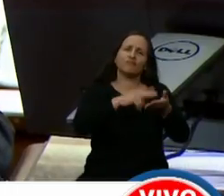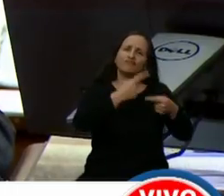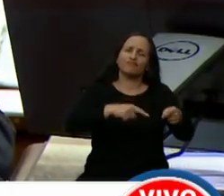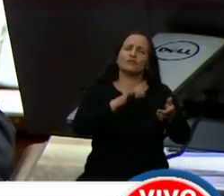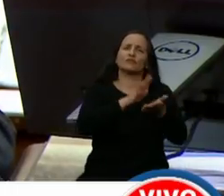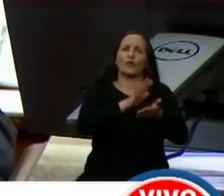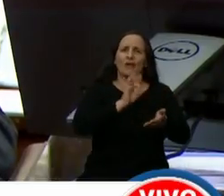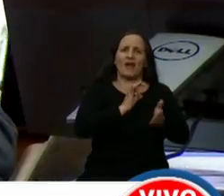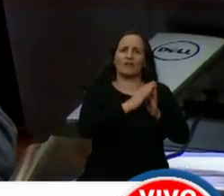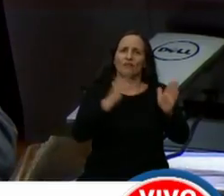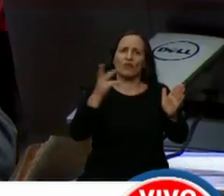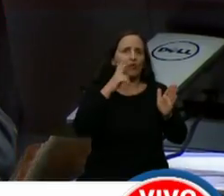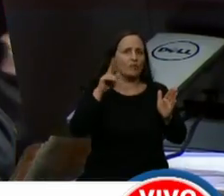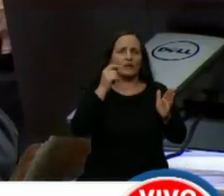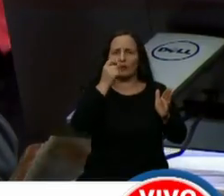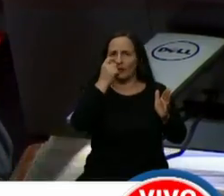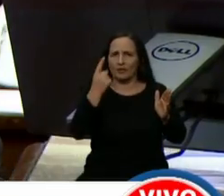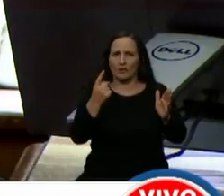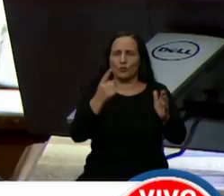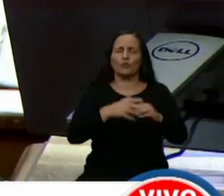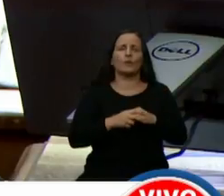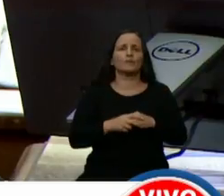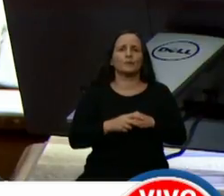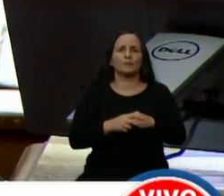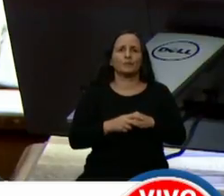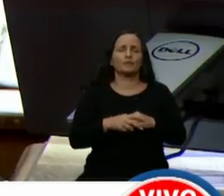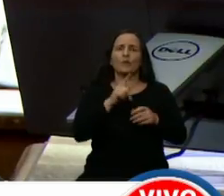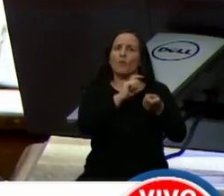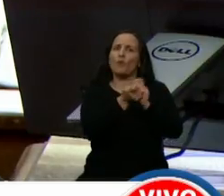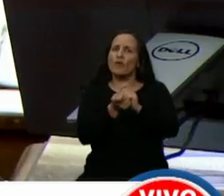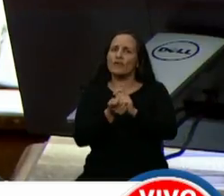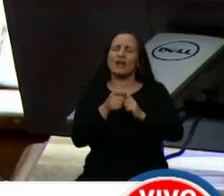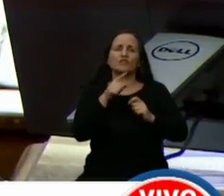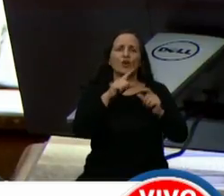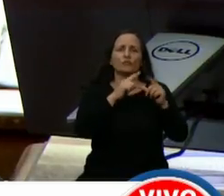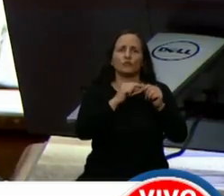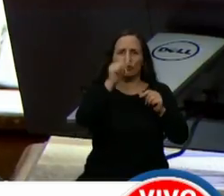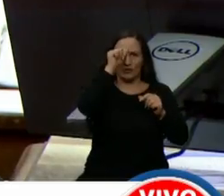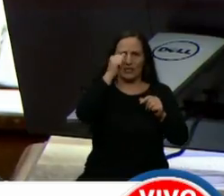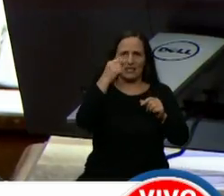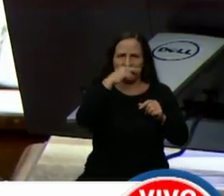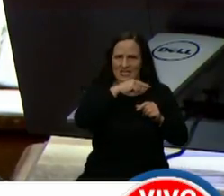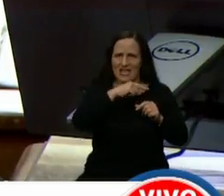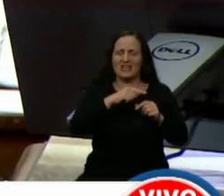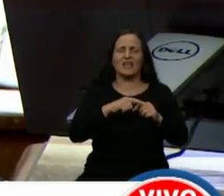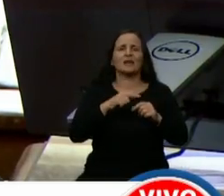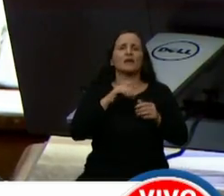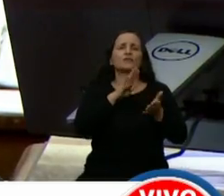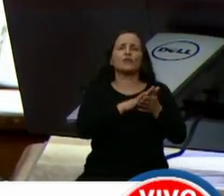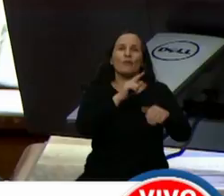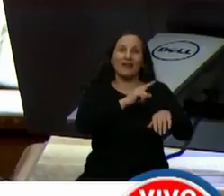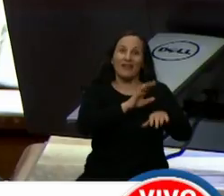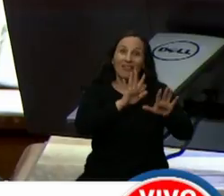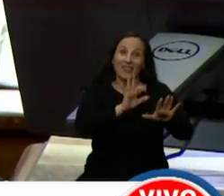ley 27.561 modificación del artículo 67 sobre prorrogar